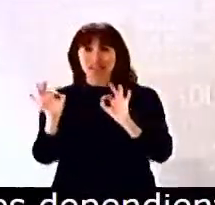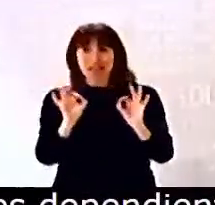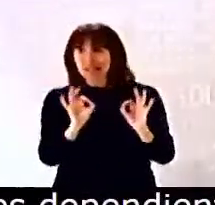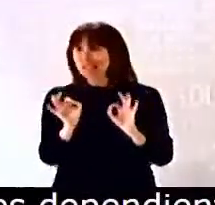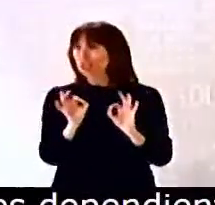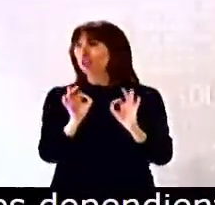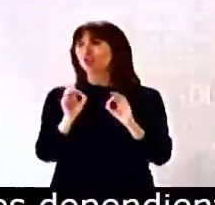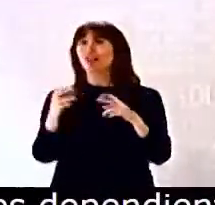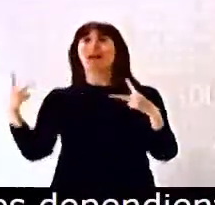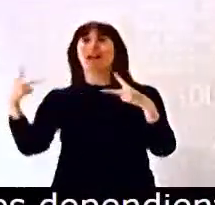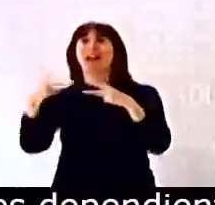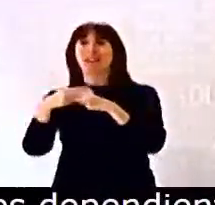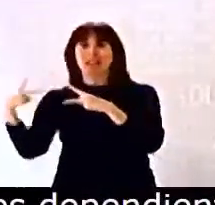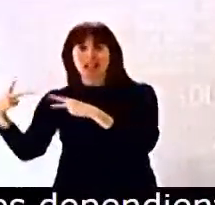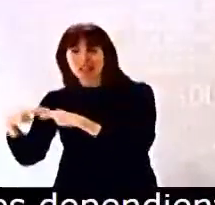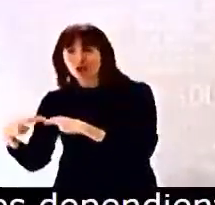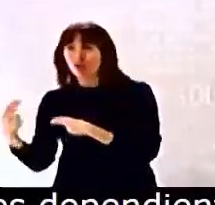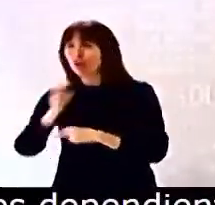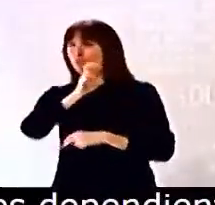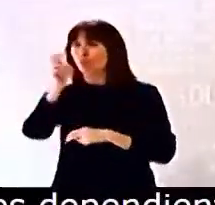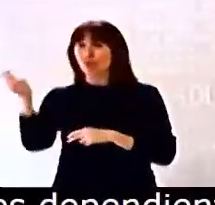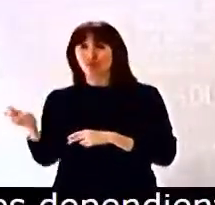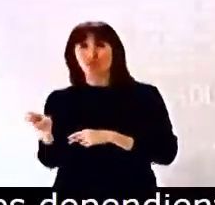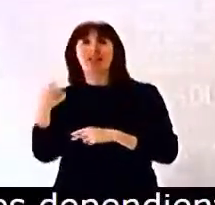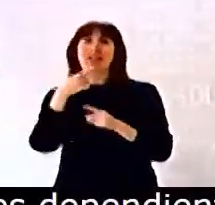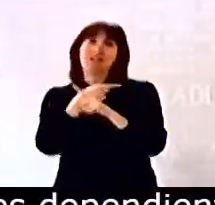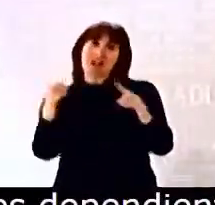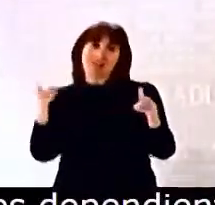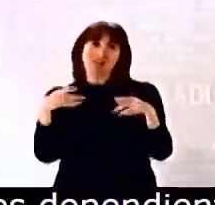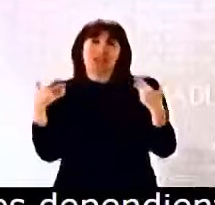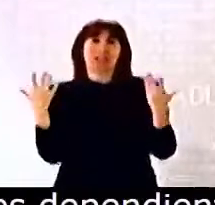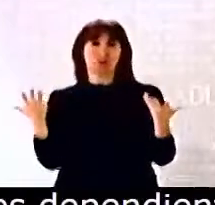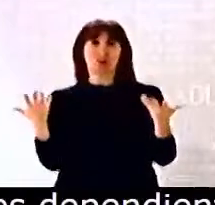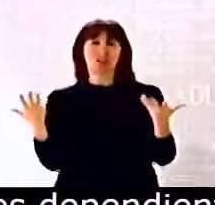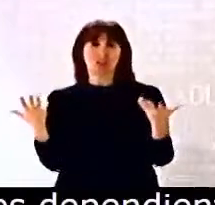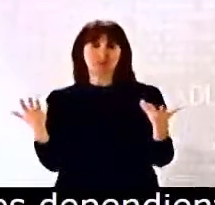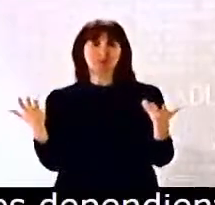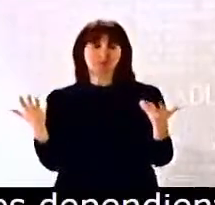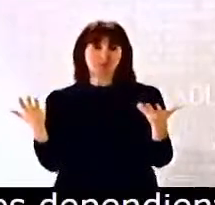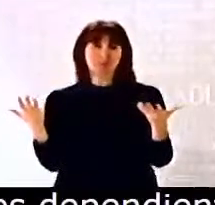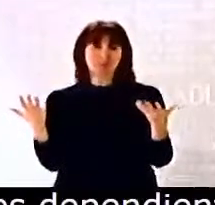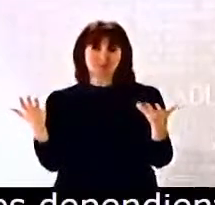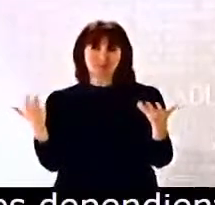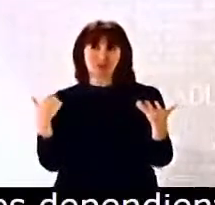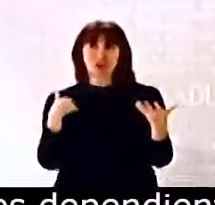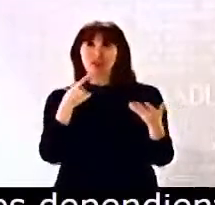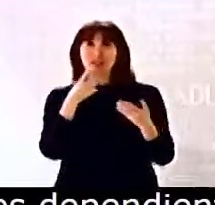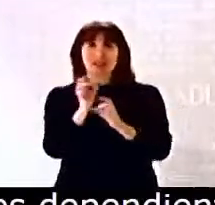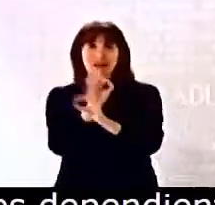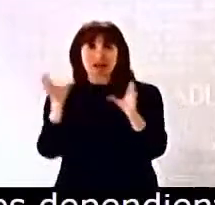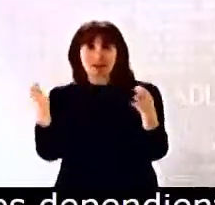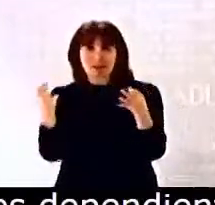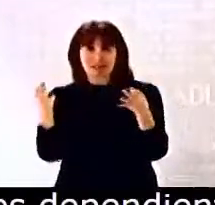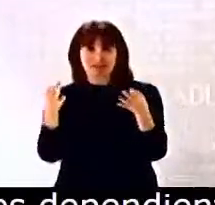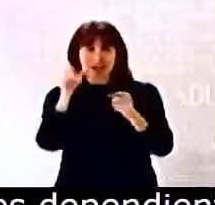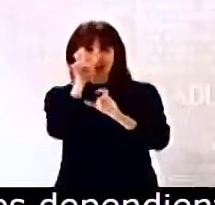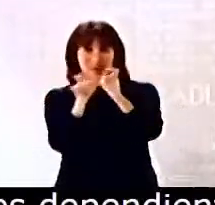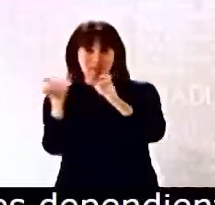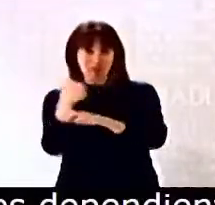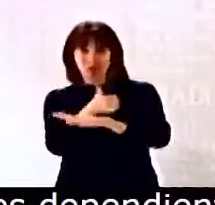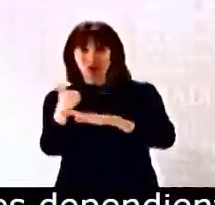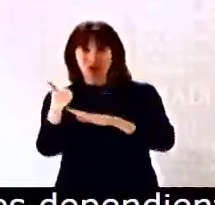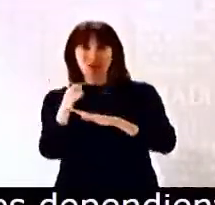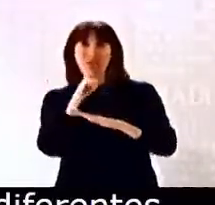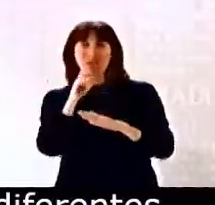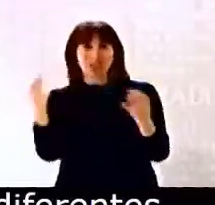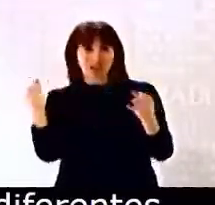las restricciones son diferentes. Por lo tanto, lo que quiero con esto es decirle a la ciudadanía